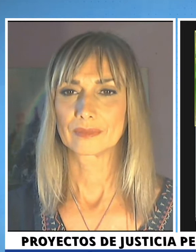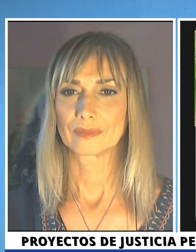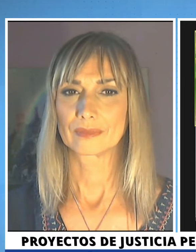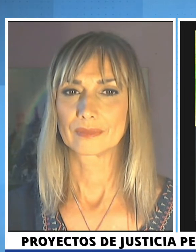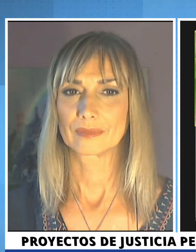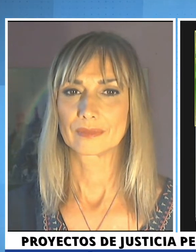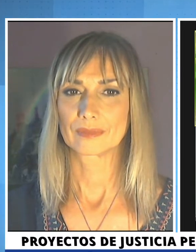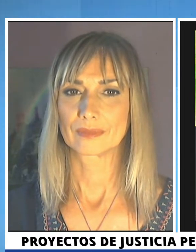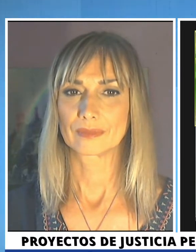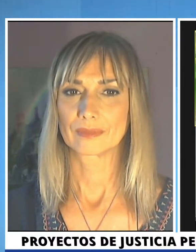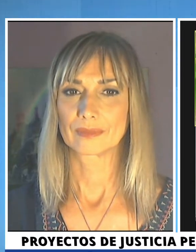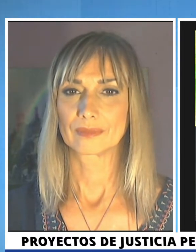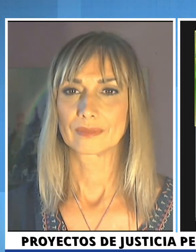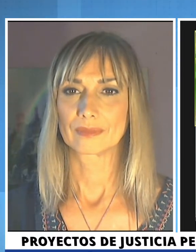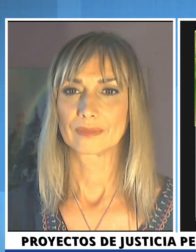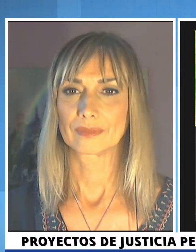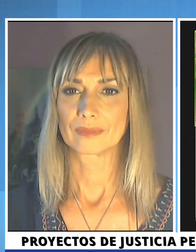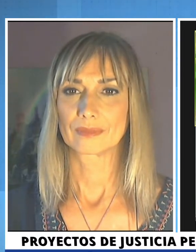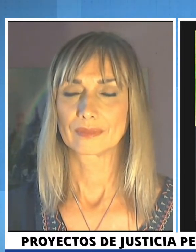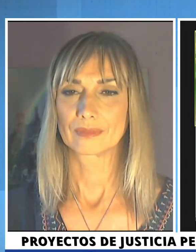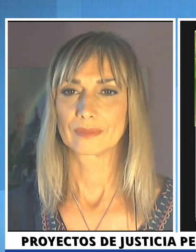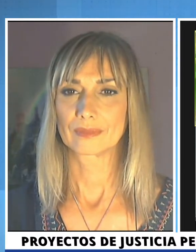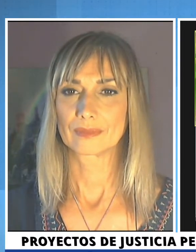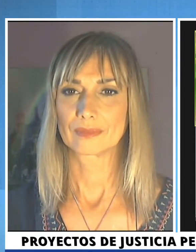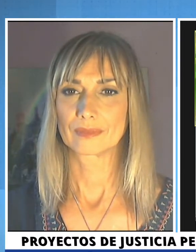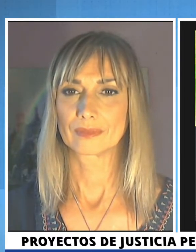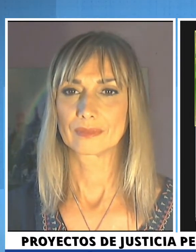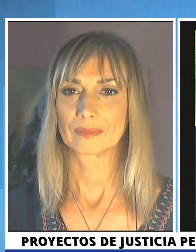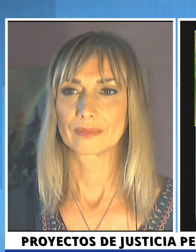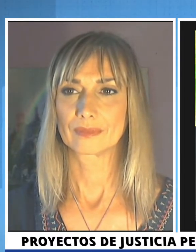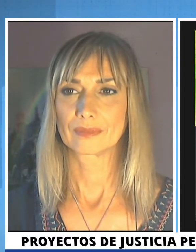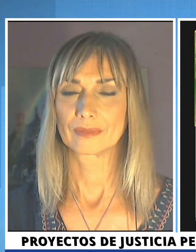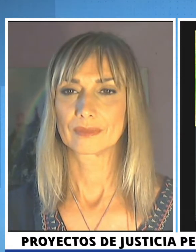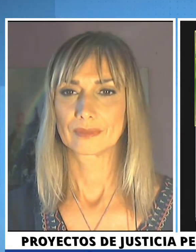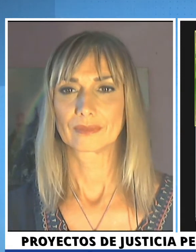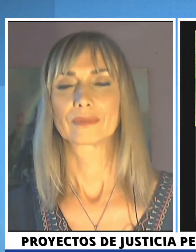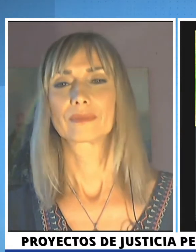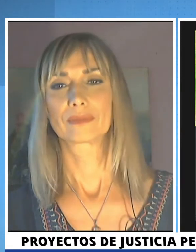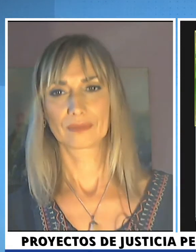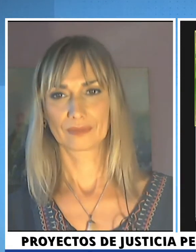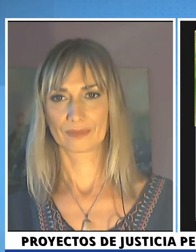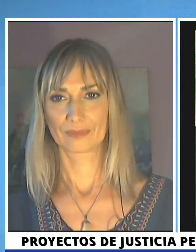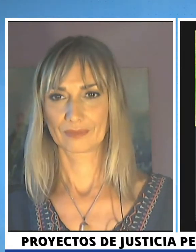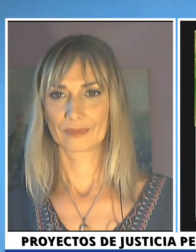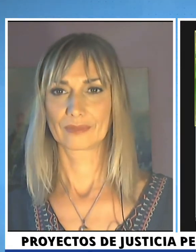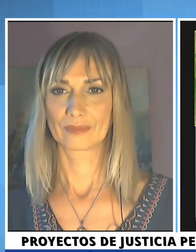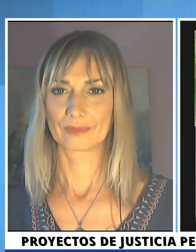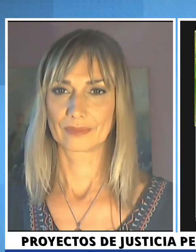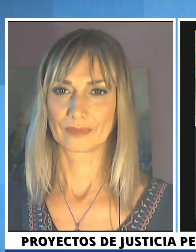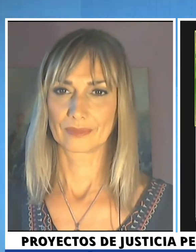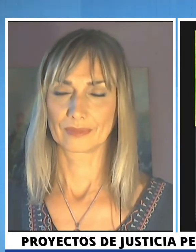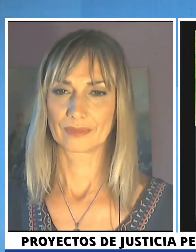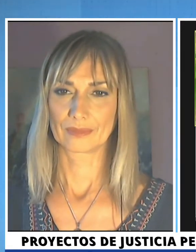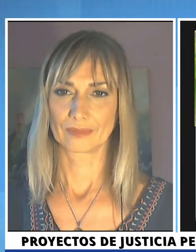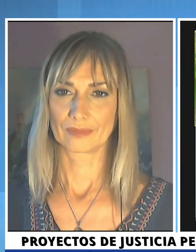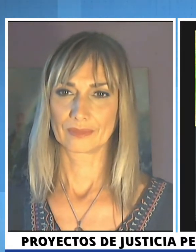litigio estratégico que fue el caso de Belén. ¿Qué cosas por ahí se pueden aportar para que se tengan en cuenta justamente en relación a